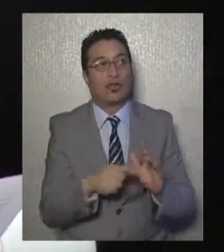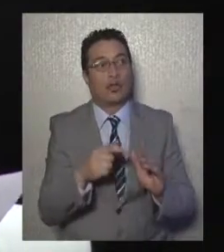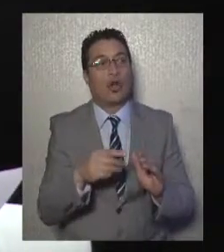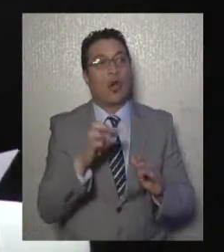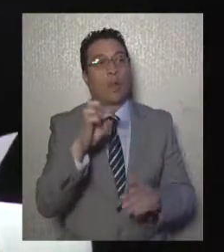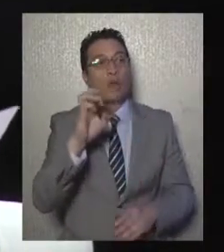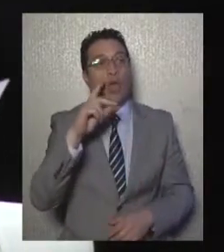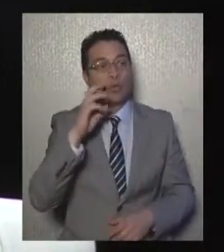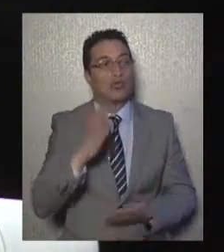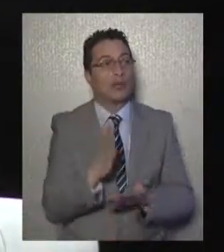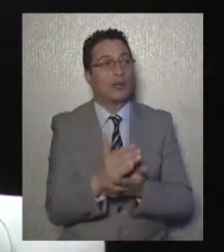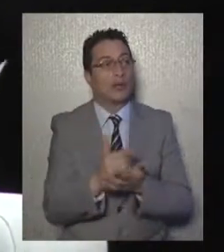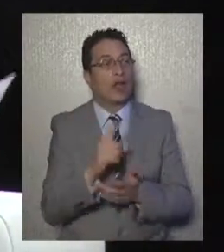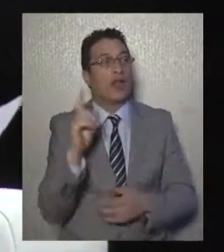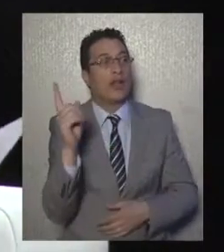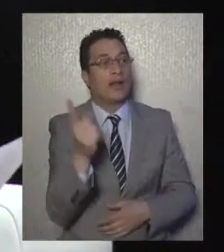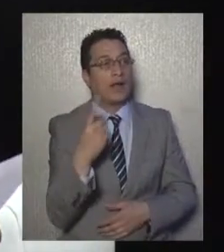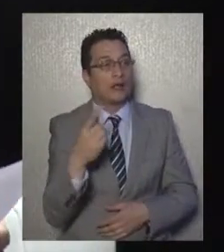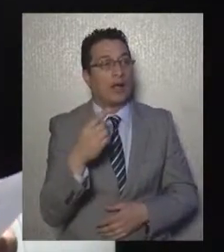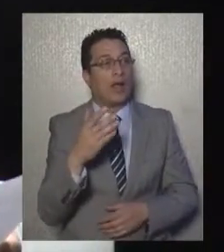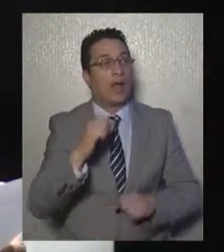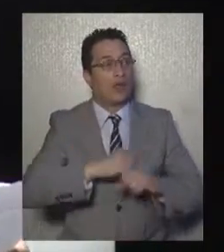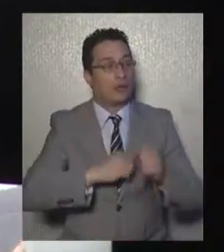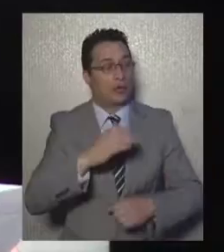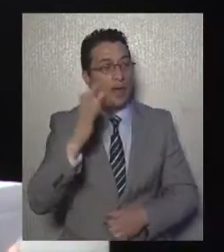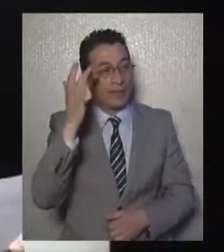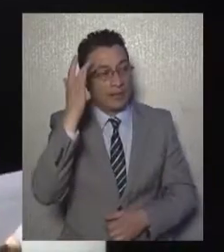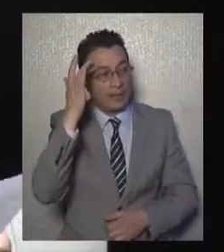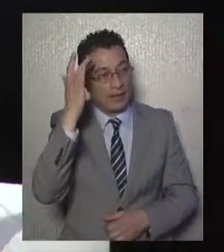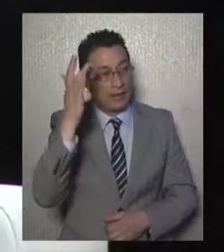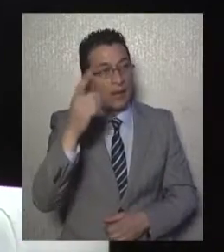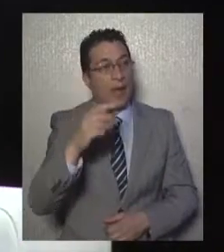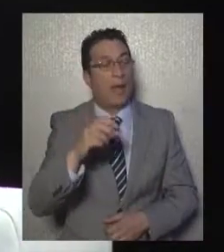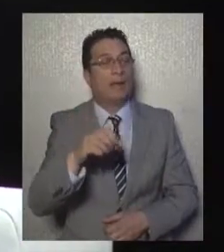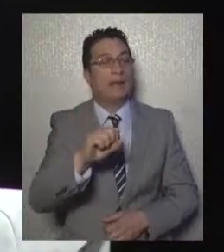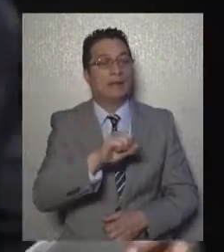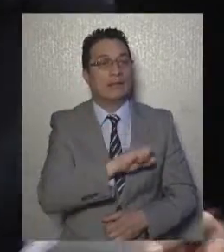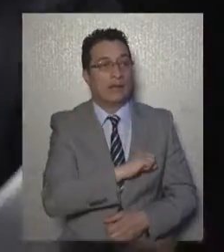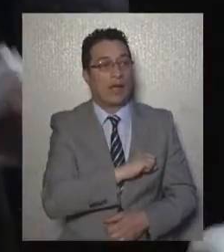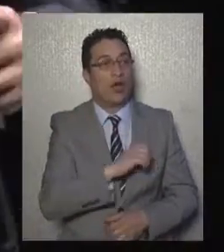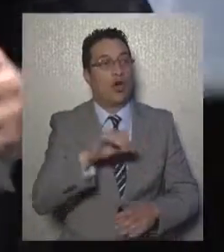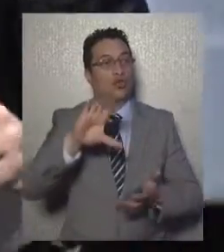el estratégico nacional de industrias inteligentes, el estratégico regional Santiago, ciudad inteligente, en este tema.